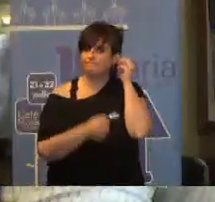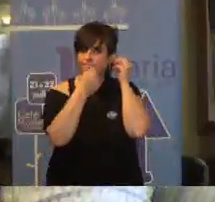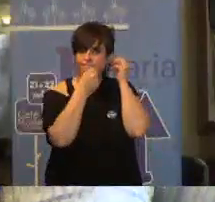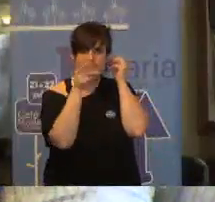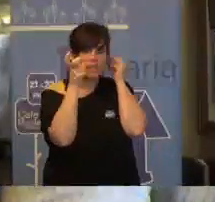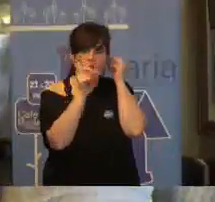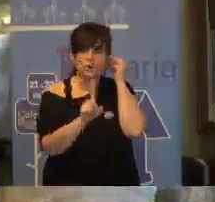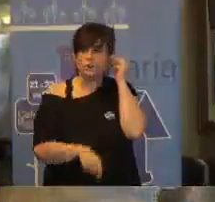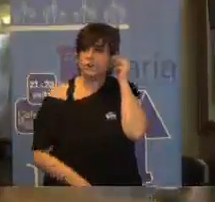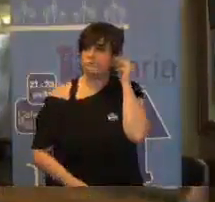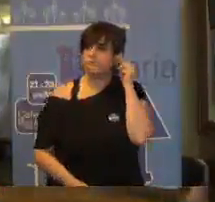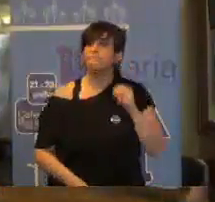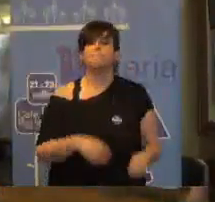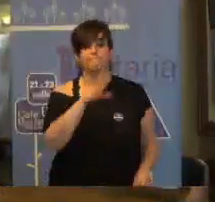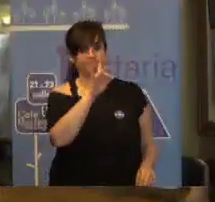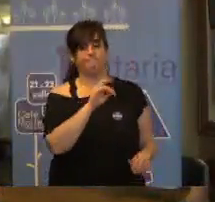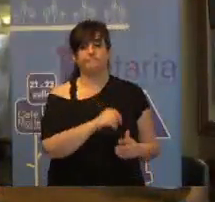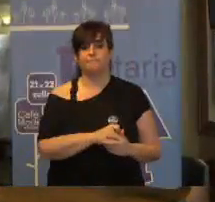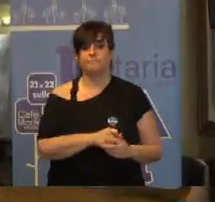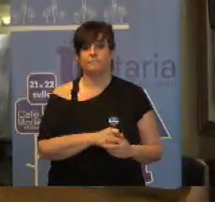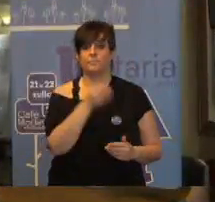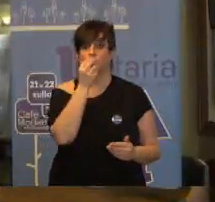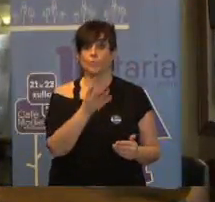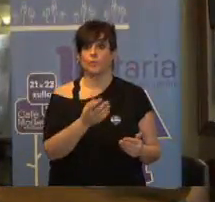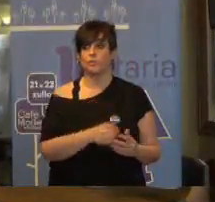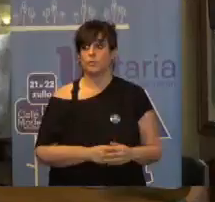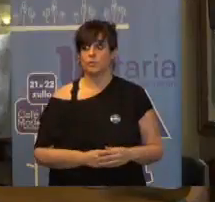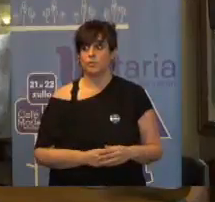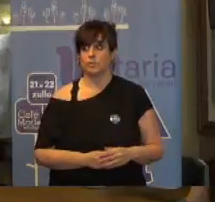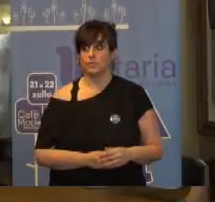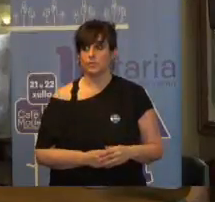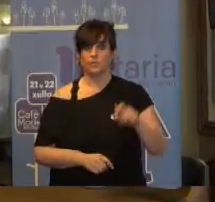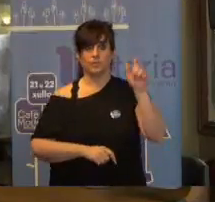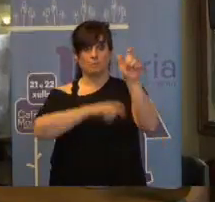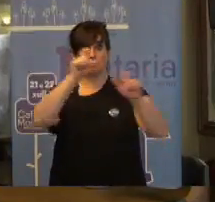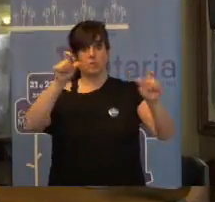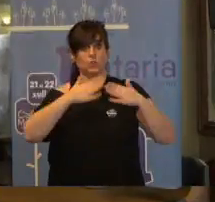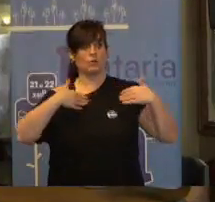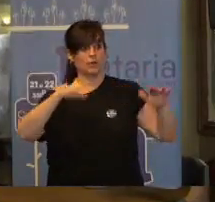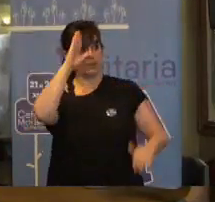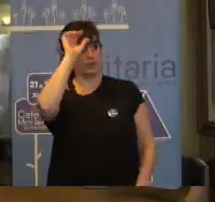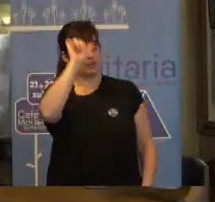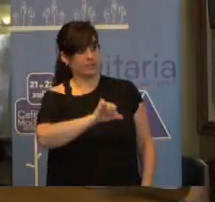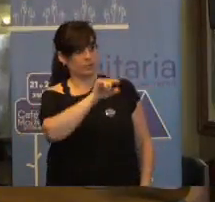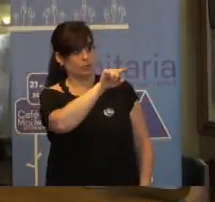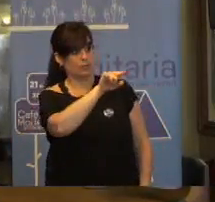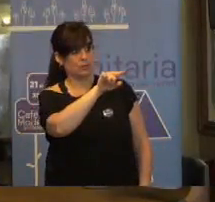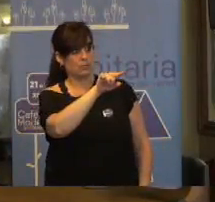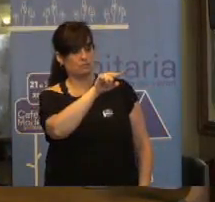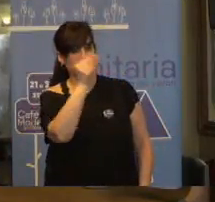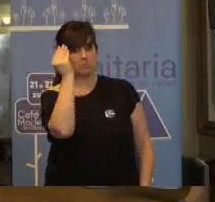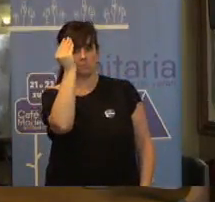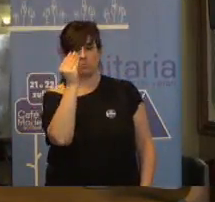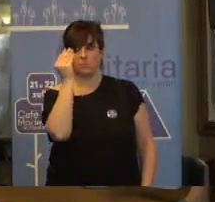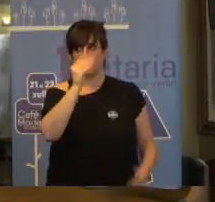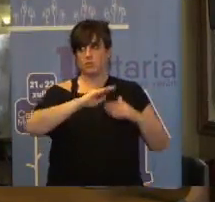No. Ahora sí. Vale. Bueno, calquera que escoitara a Fontán pode pensar que María